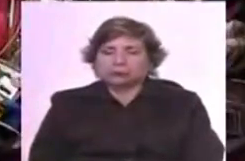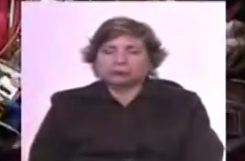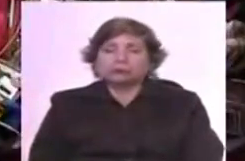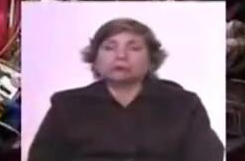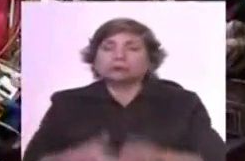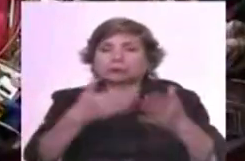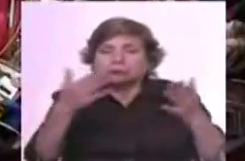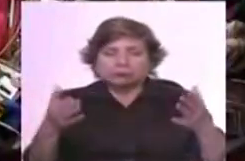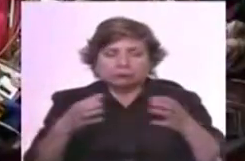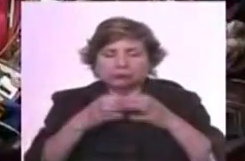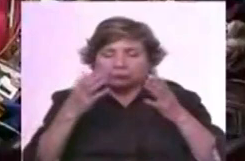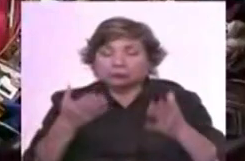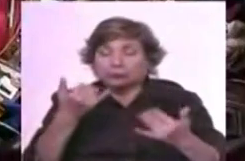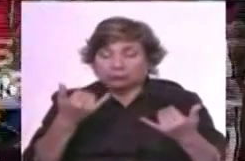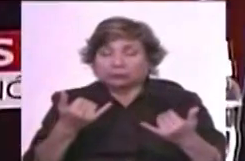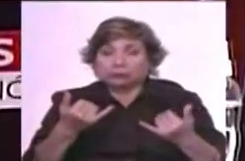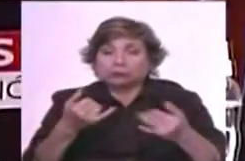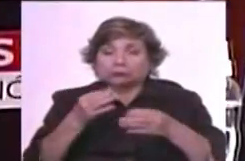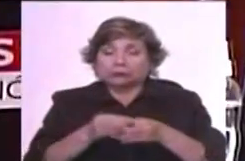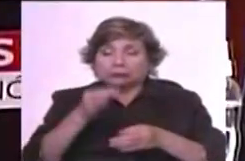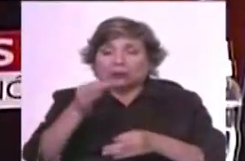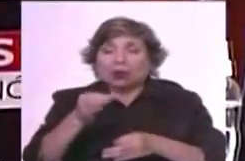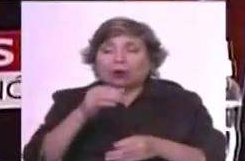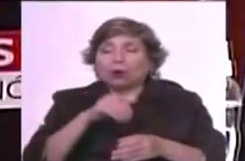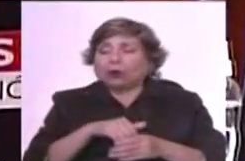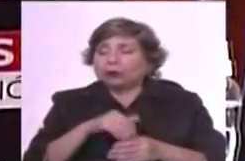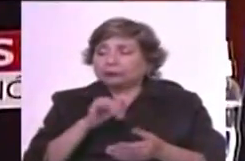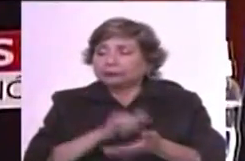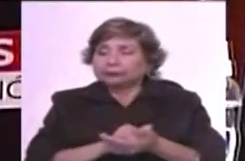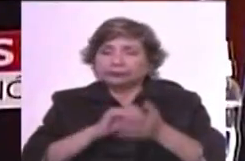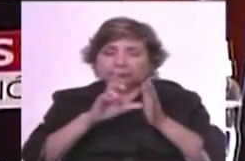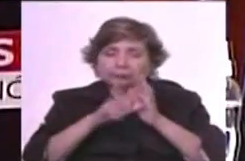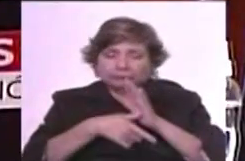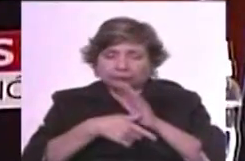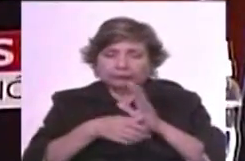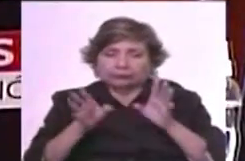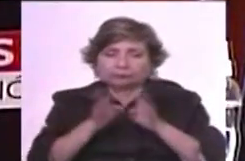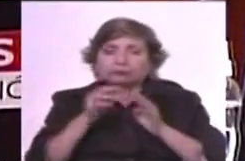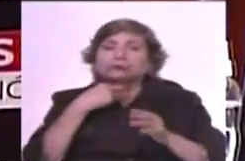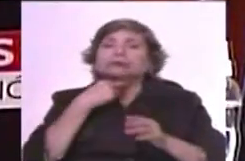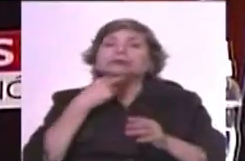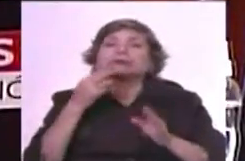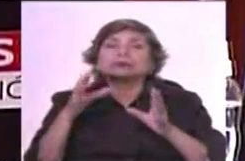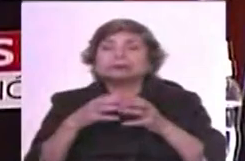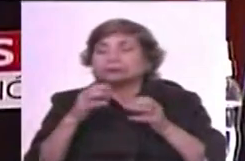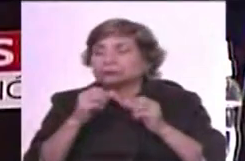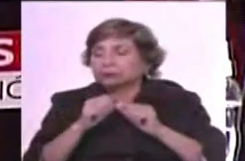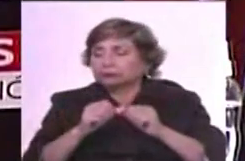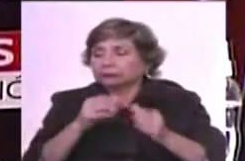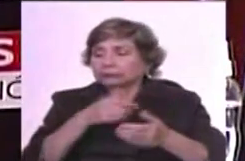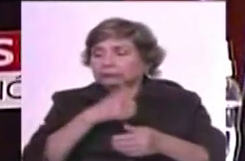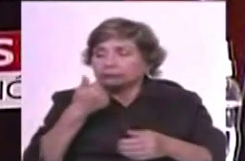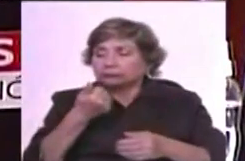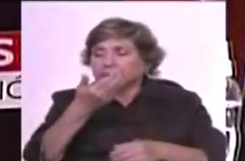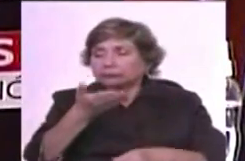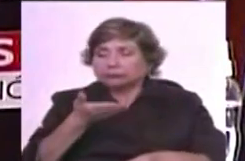los años 2017 y 2018 ante los Ministerios de Economía y Vivienda, de financiamiento de obras públicas a